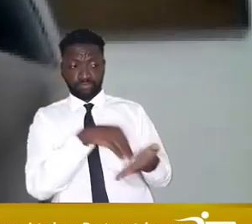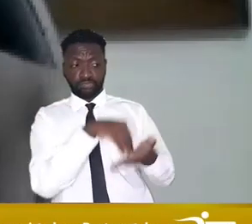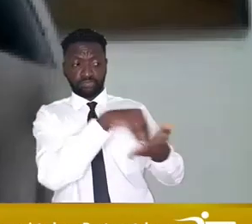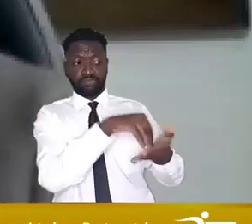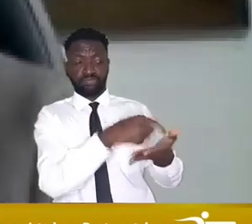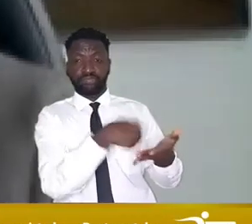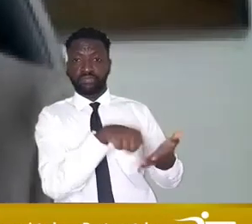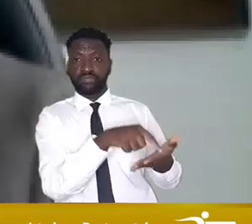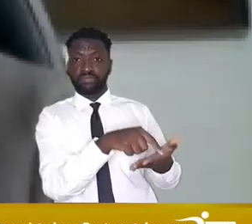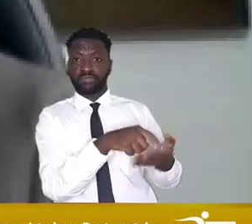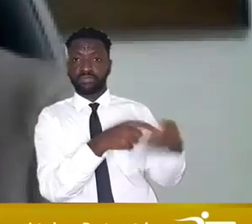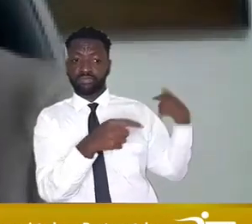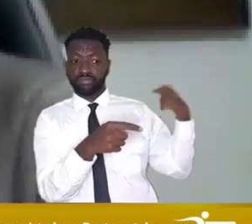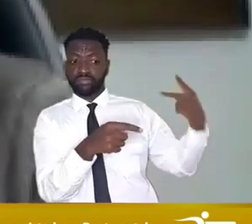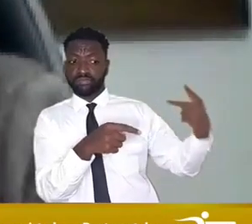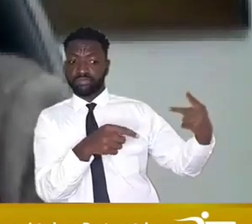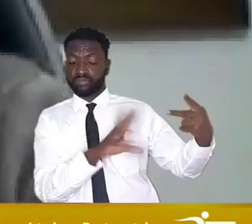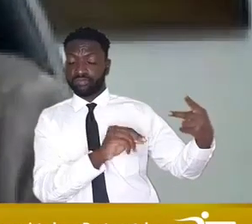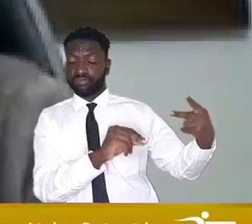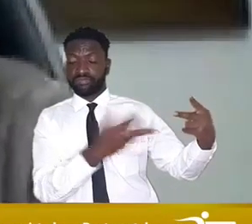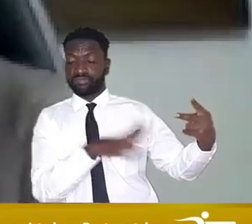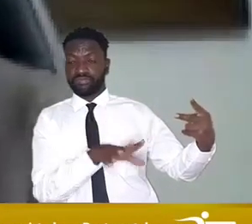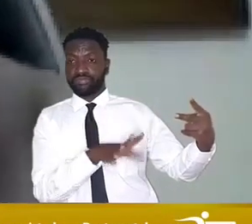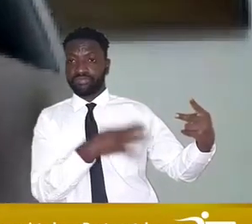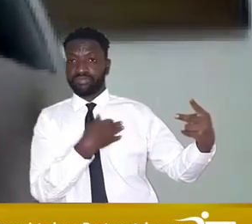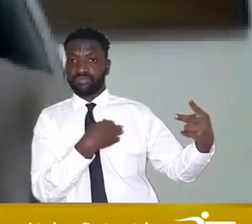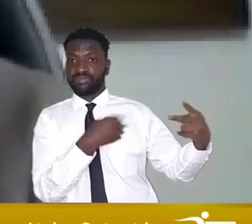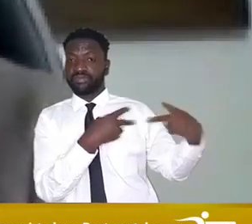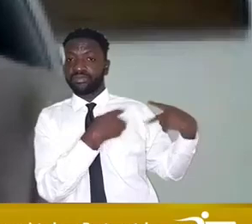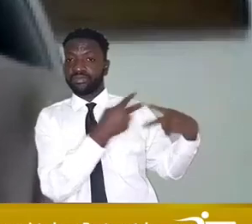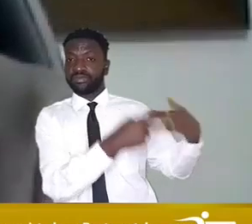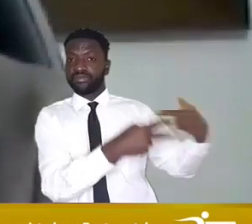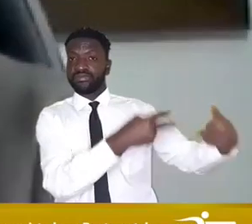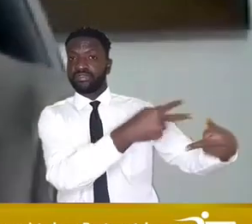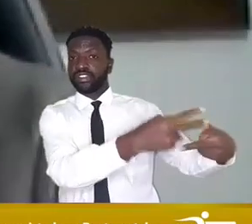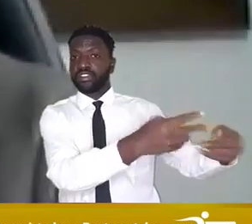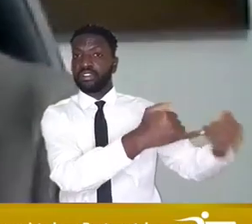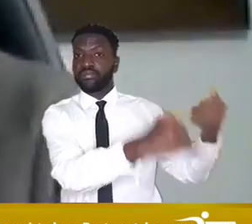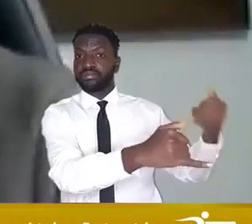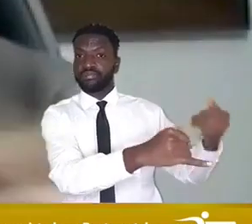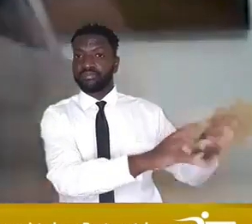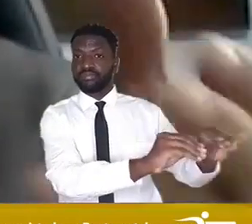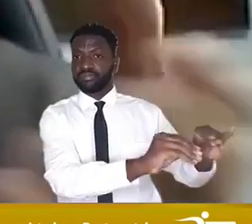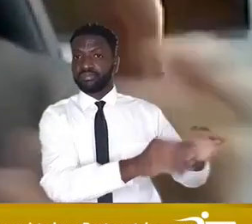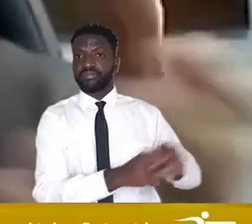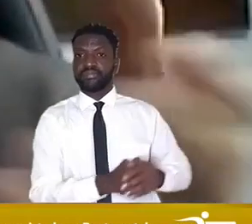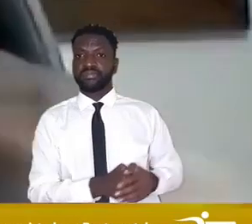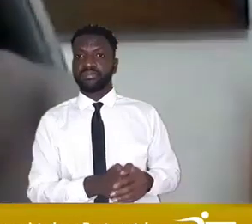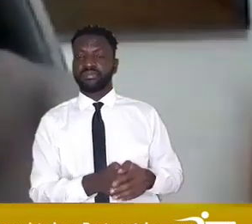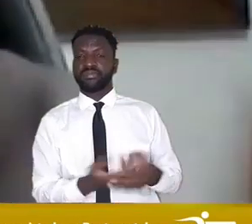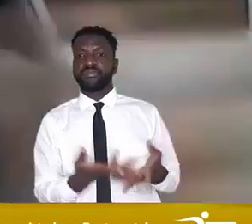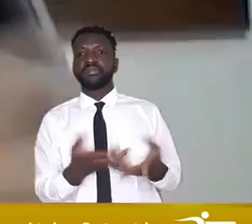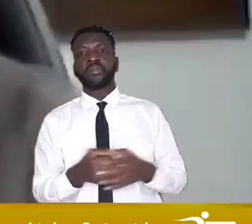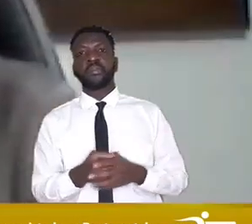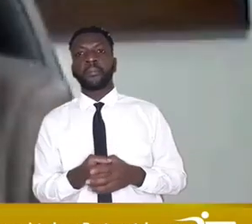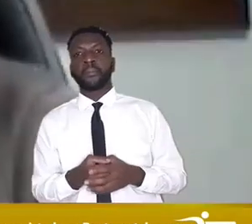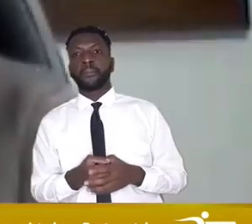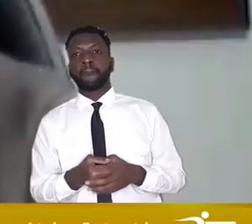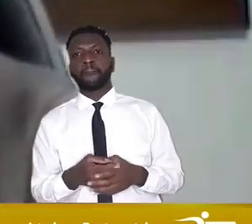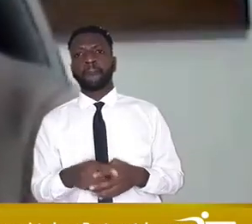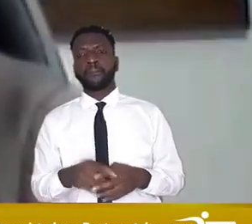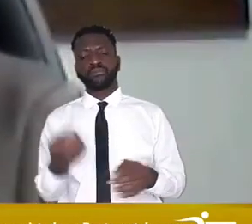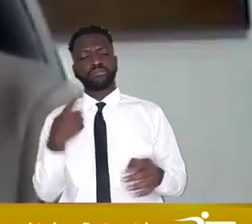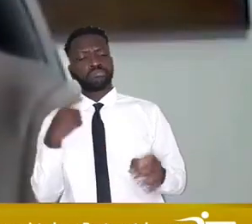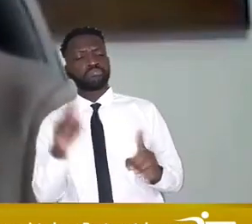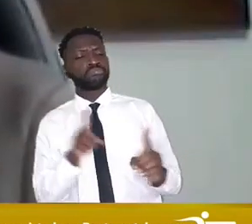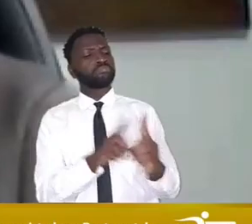en fábulas ni en genealogías interminables. Por ahí usted encuentra en las